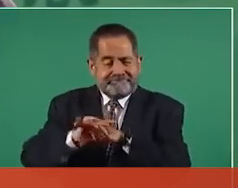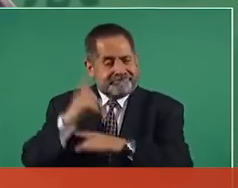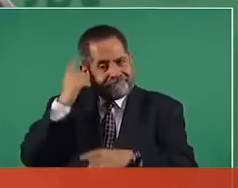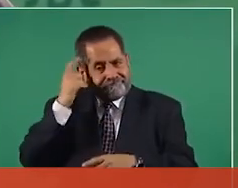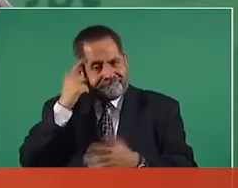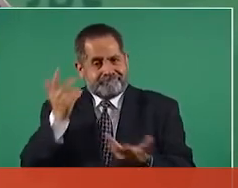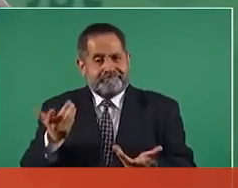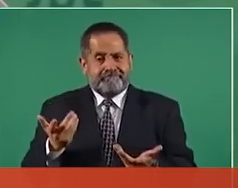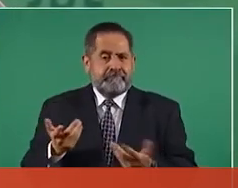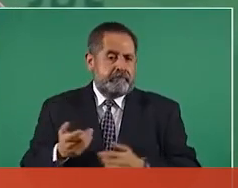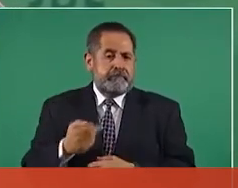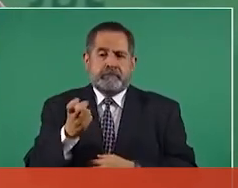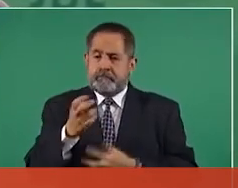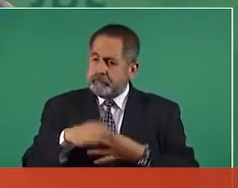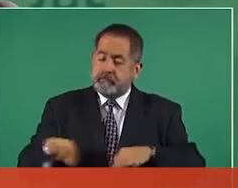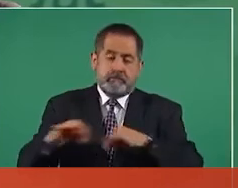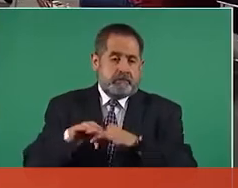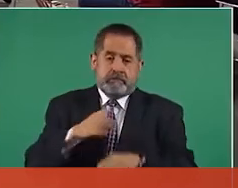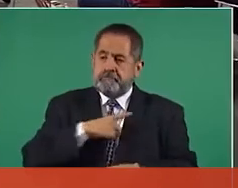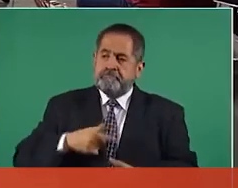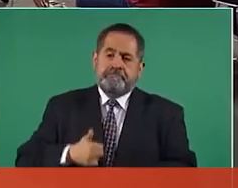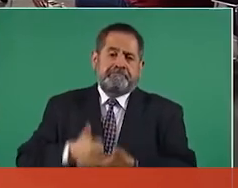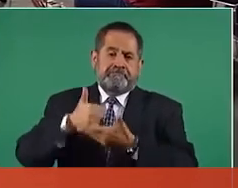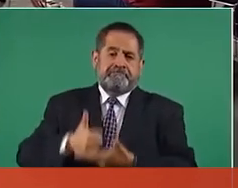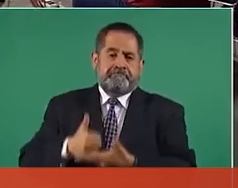Entonces, todos tenemos que ayudar.